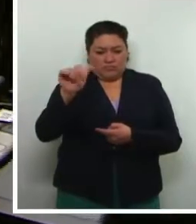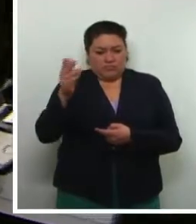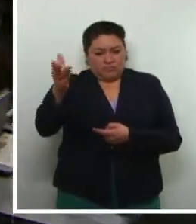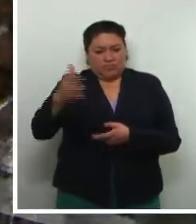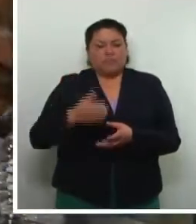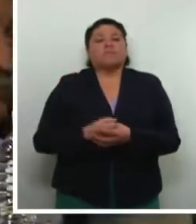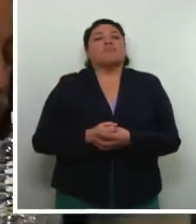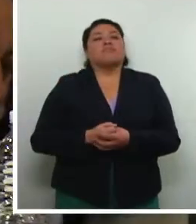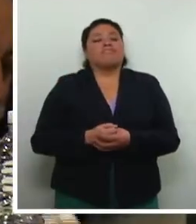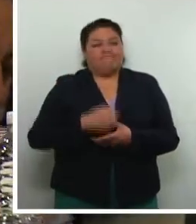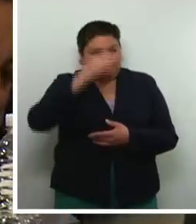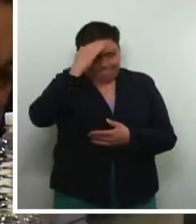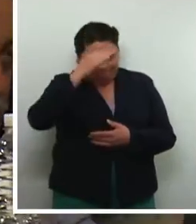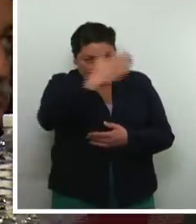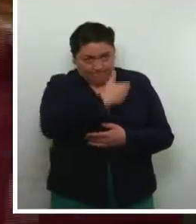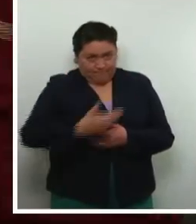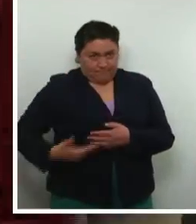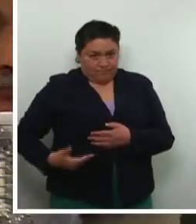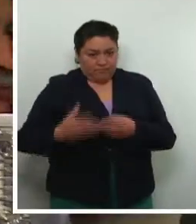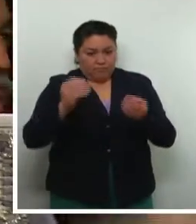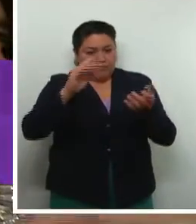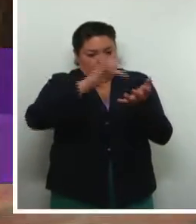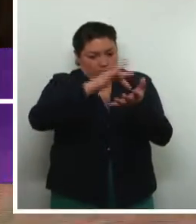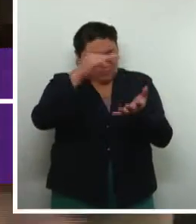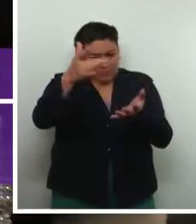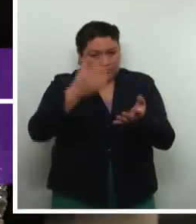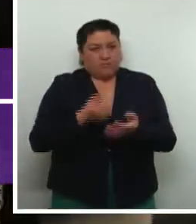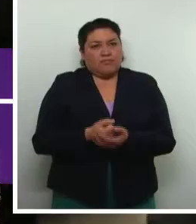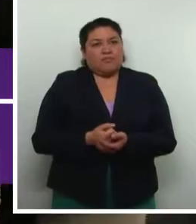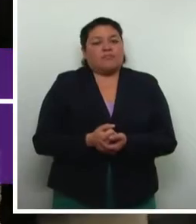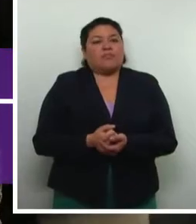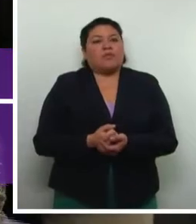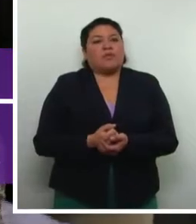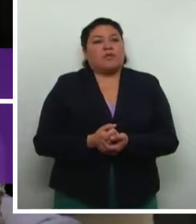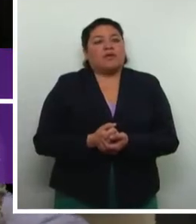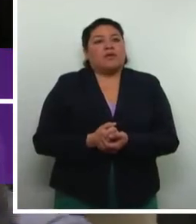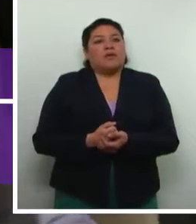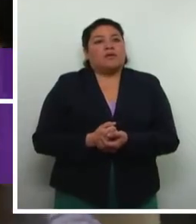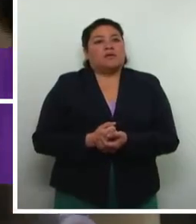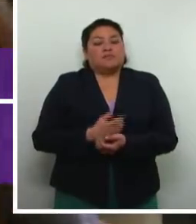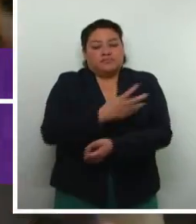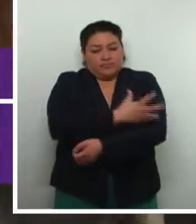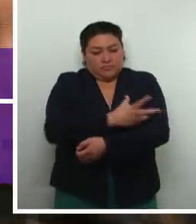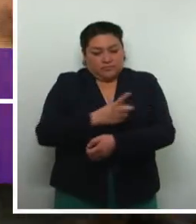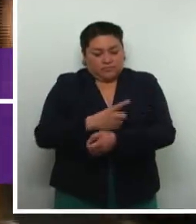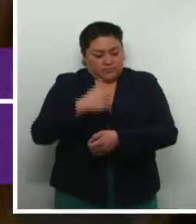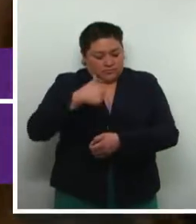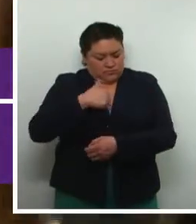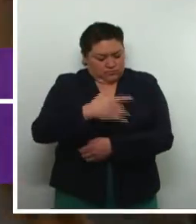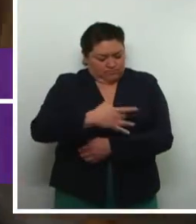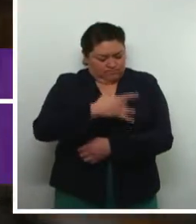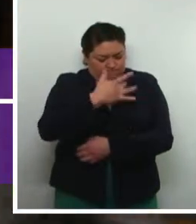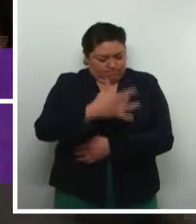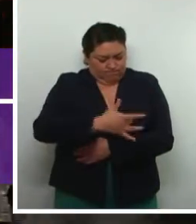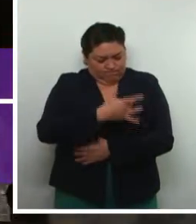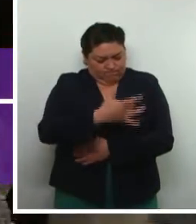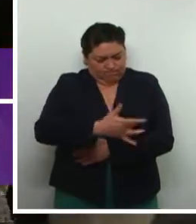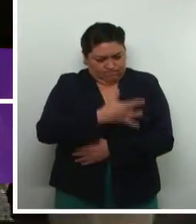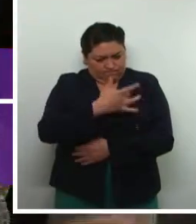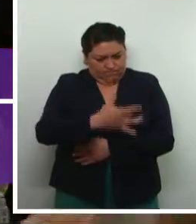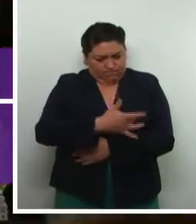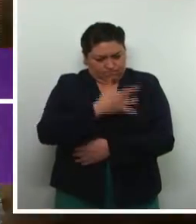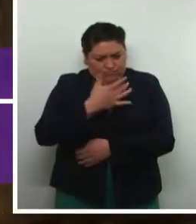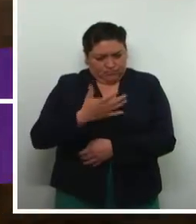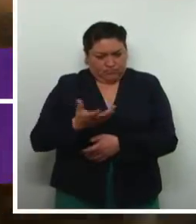Sí, señor presidente, muchas gracias. En realidad, yo creo que